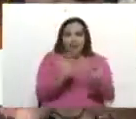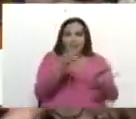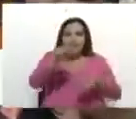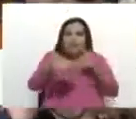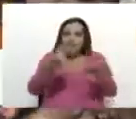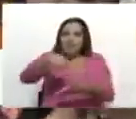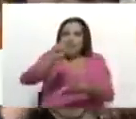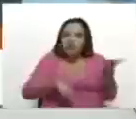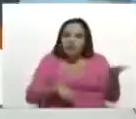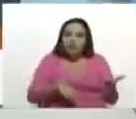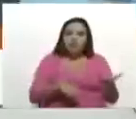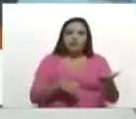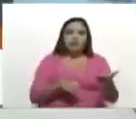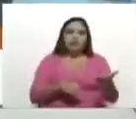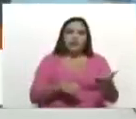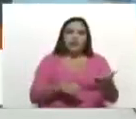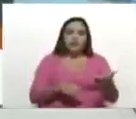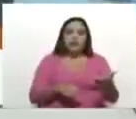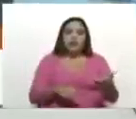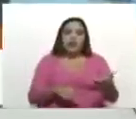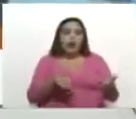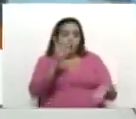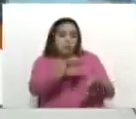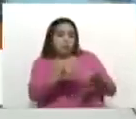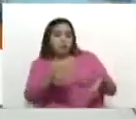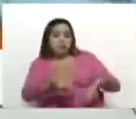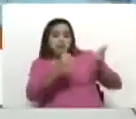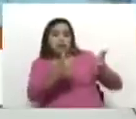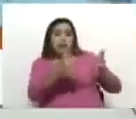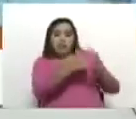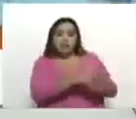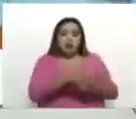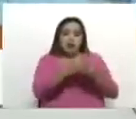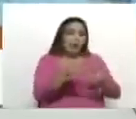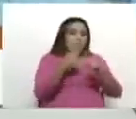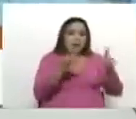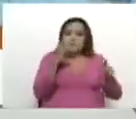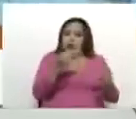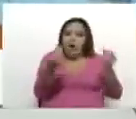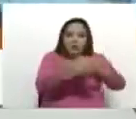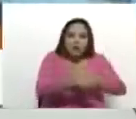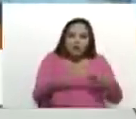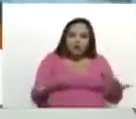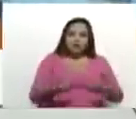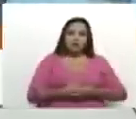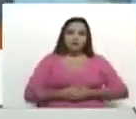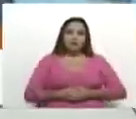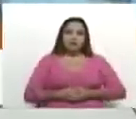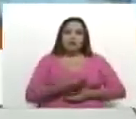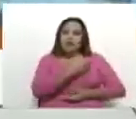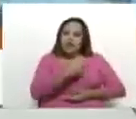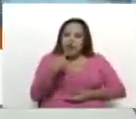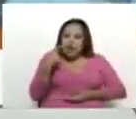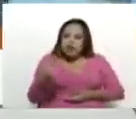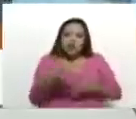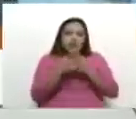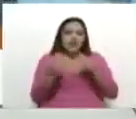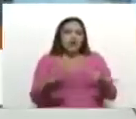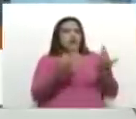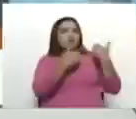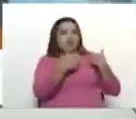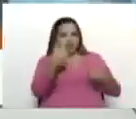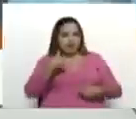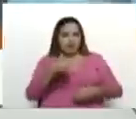ellos firmaron con la anuencia de los Estados Unidos de Norteamérica con eso quiero decir lo siguiente con toda responsabilidad